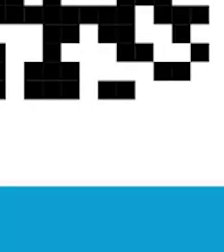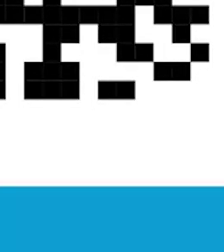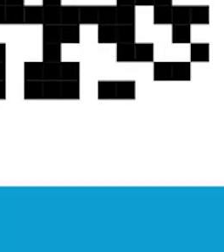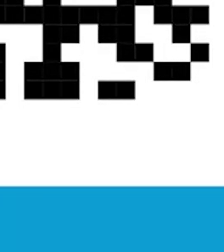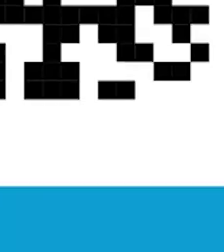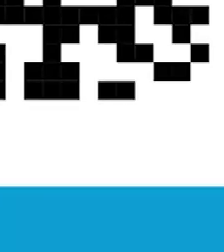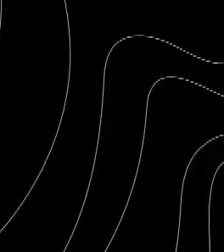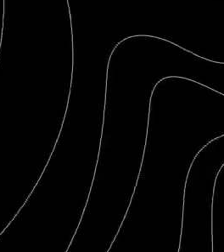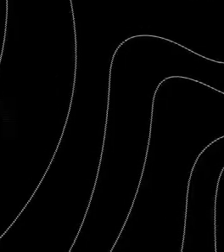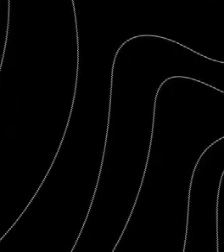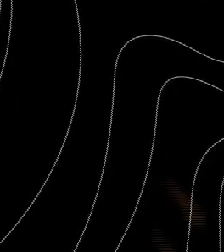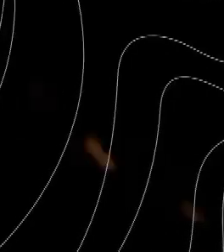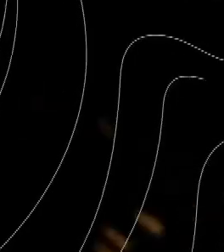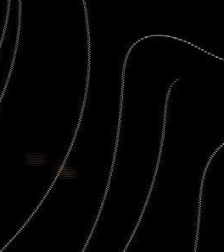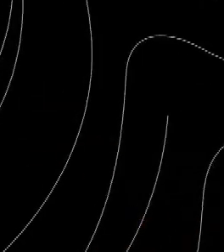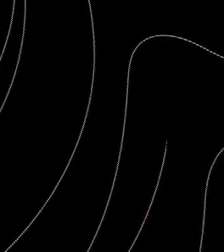carneargentina.org.ar.